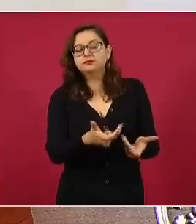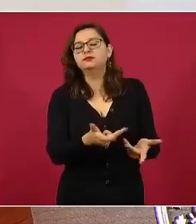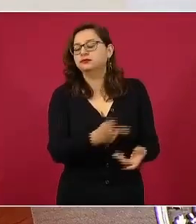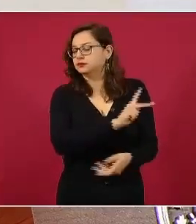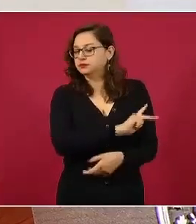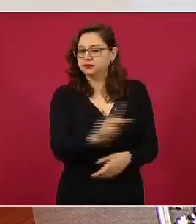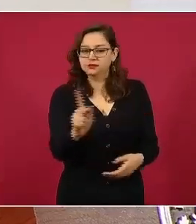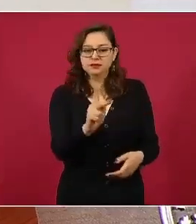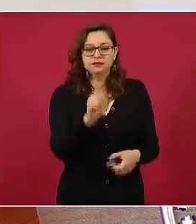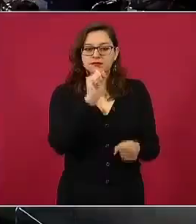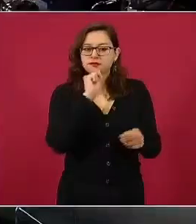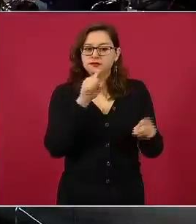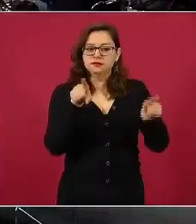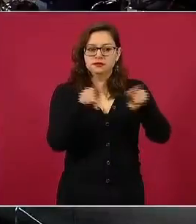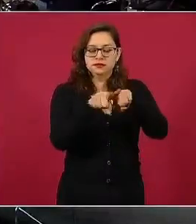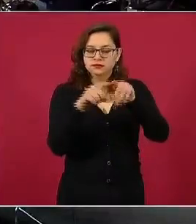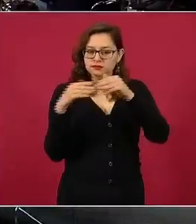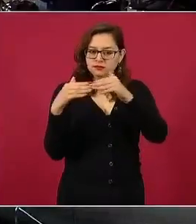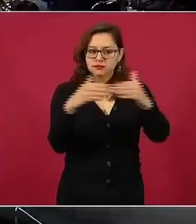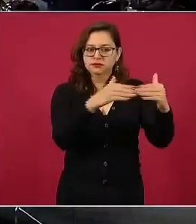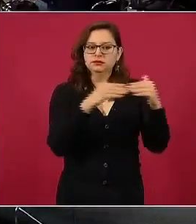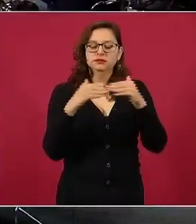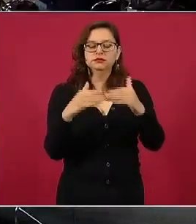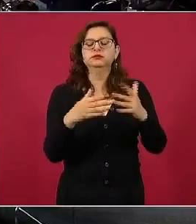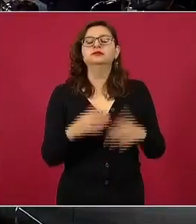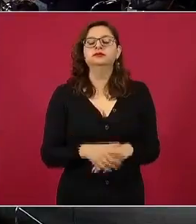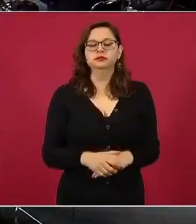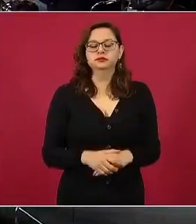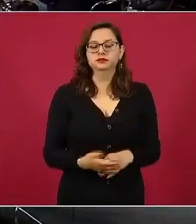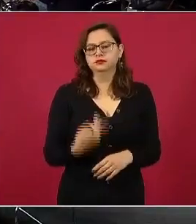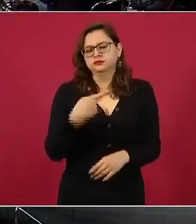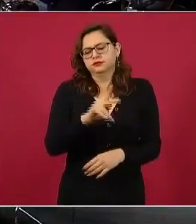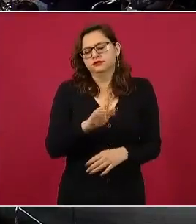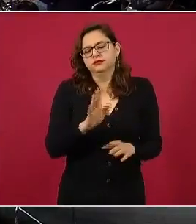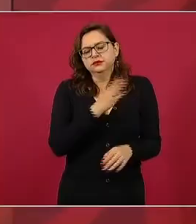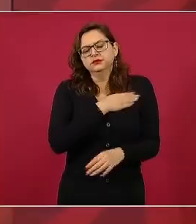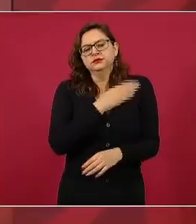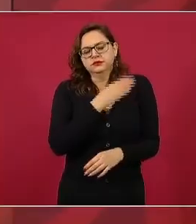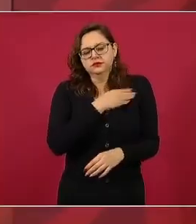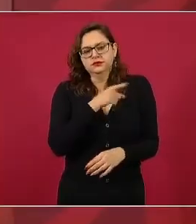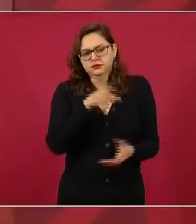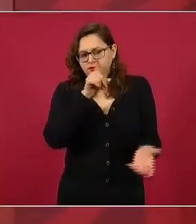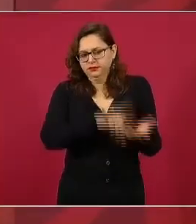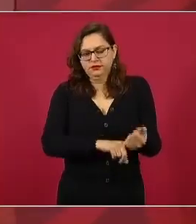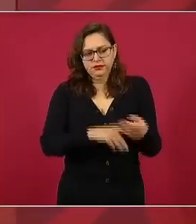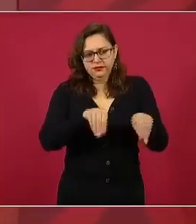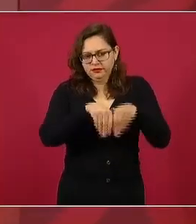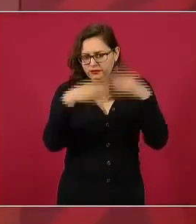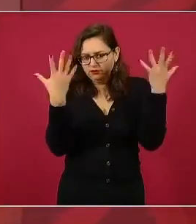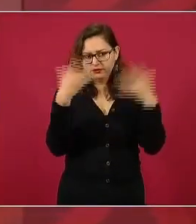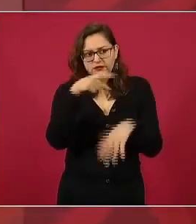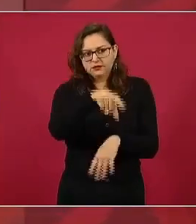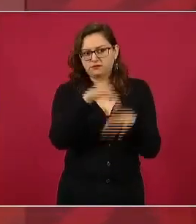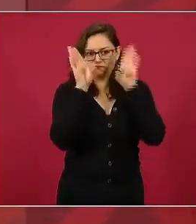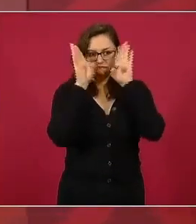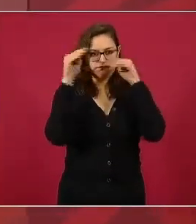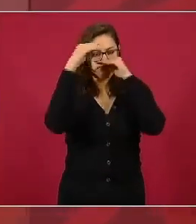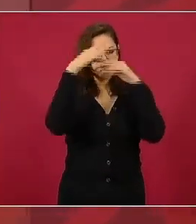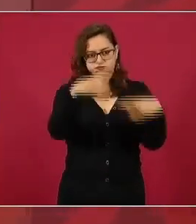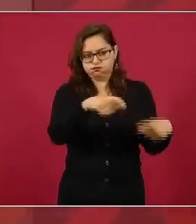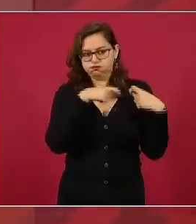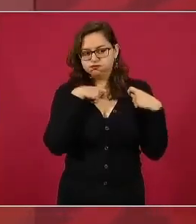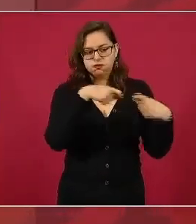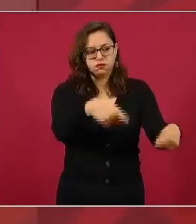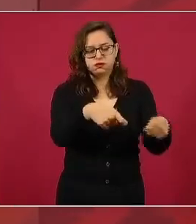Ahí son más claros. Está bien. Conservadurismo. En el Universal, durante